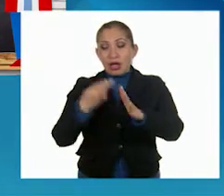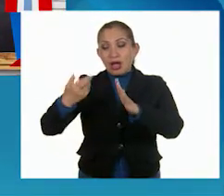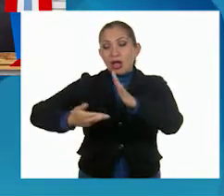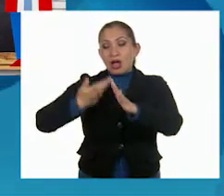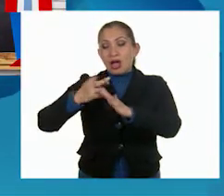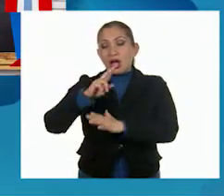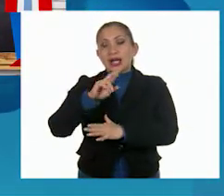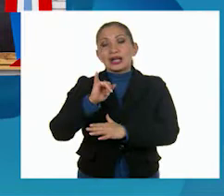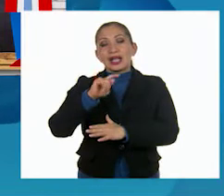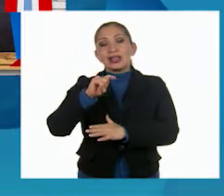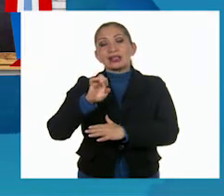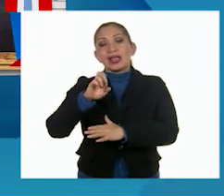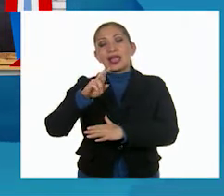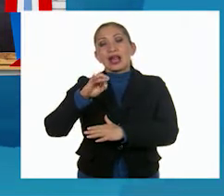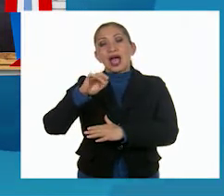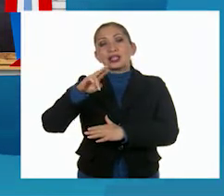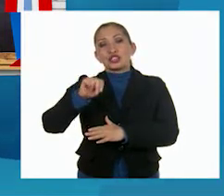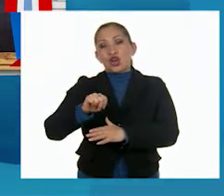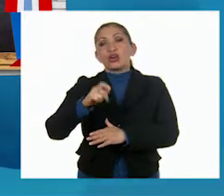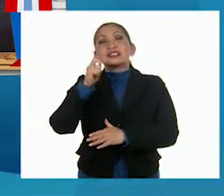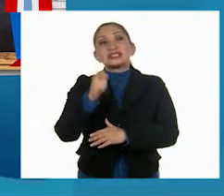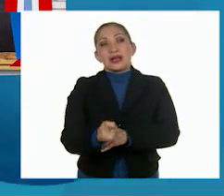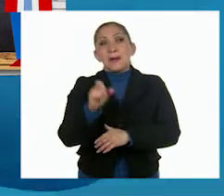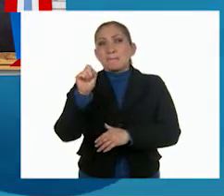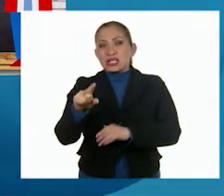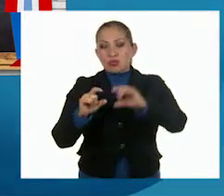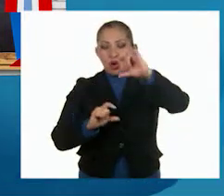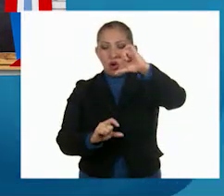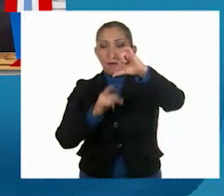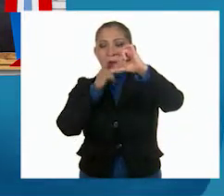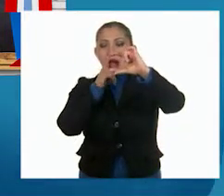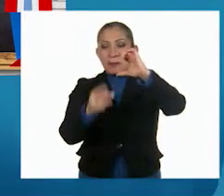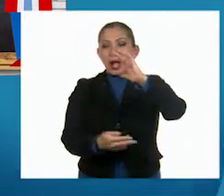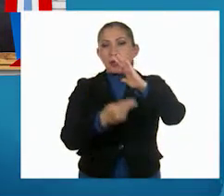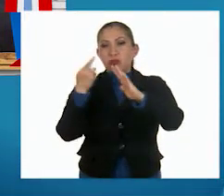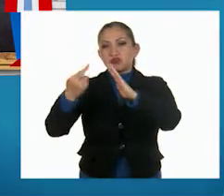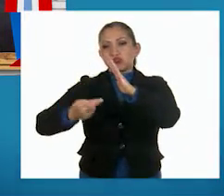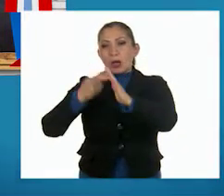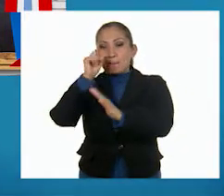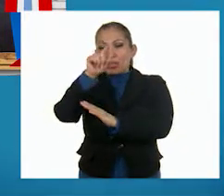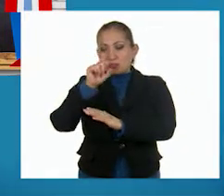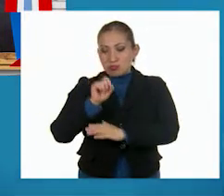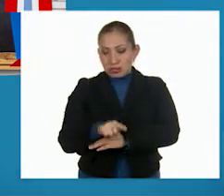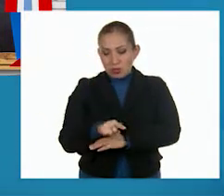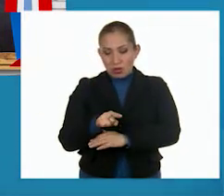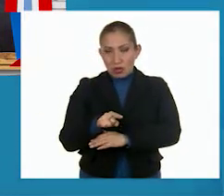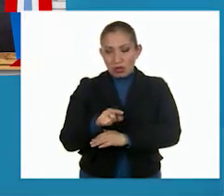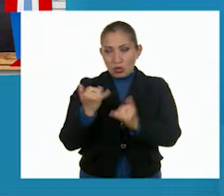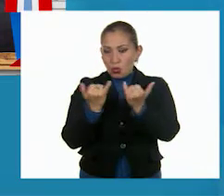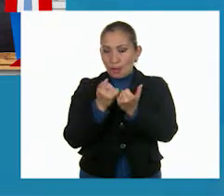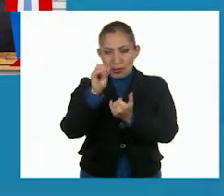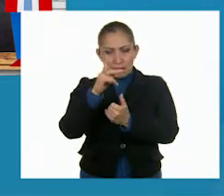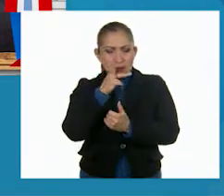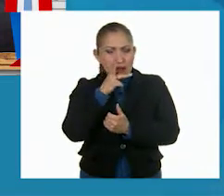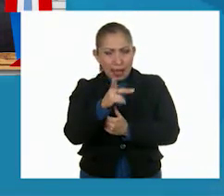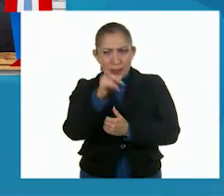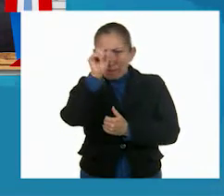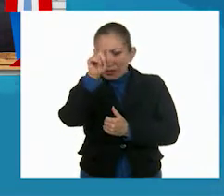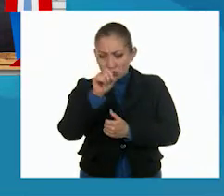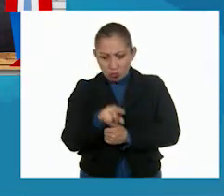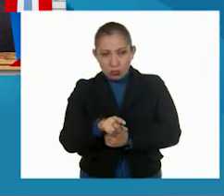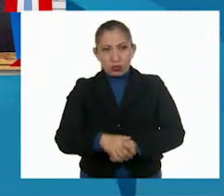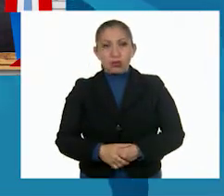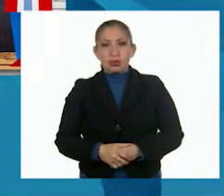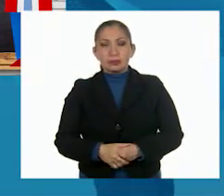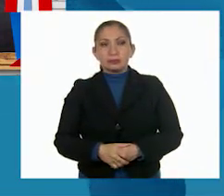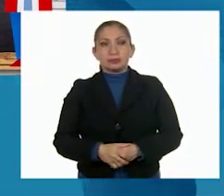reiteración. Ajá. Es la reiteración del mismo, ¿verdad? Cuando reiteramos la palabra en todo